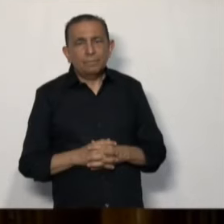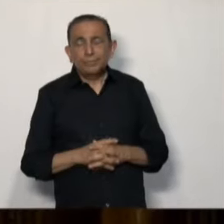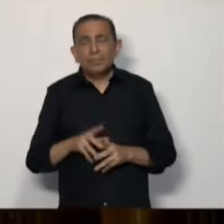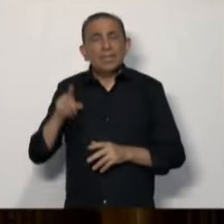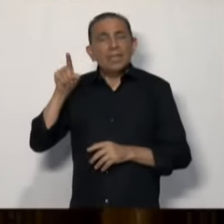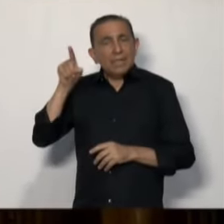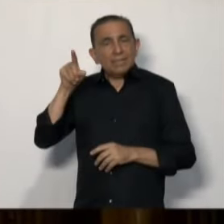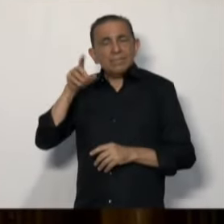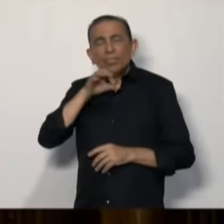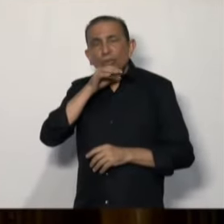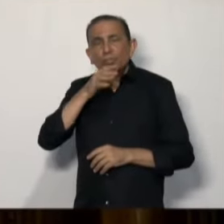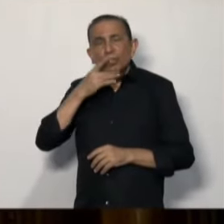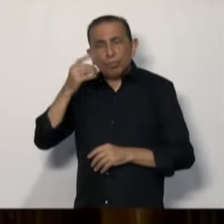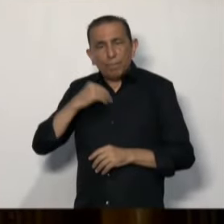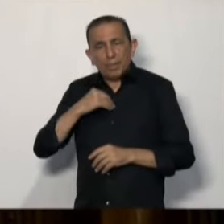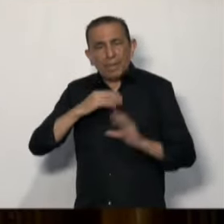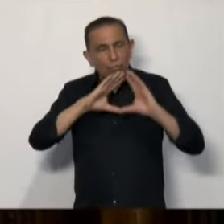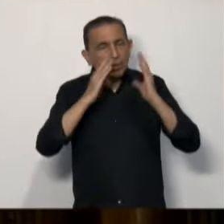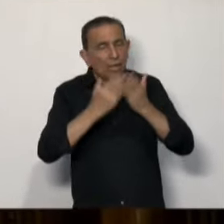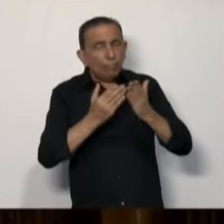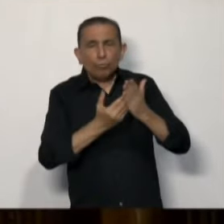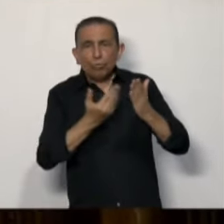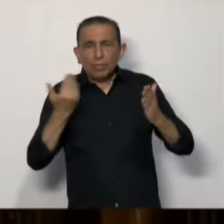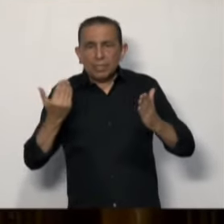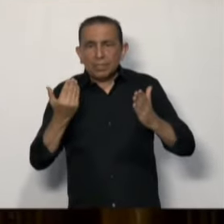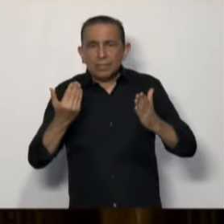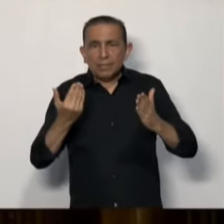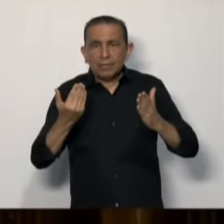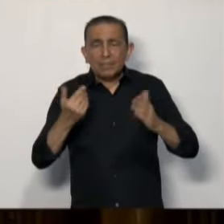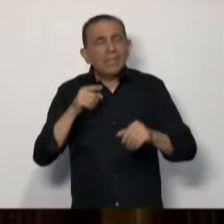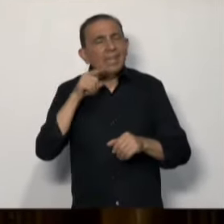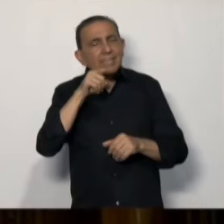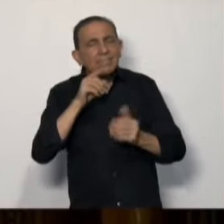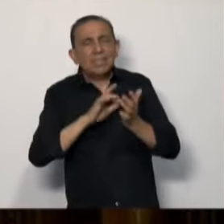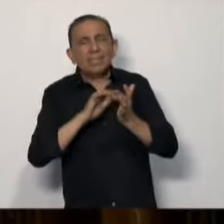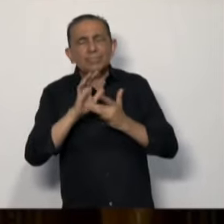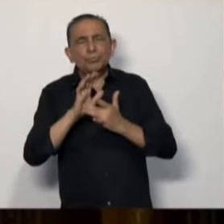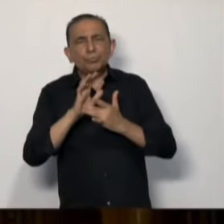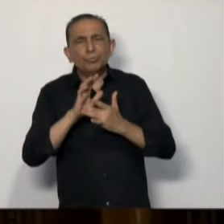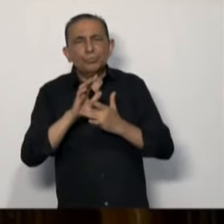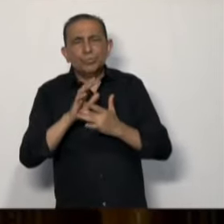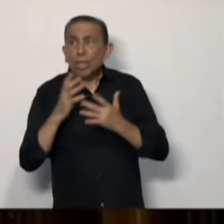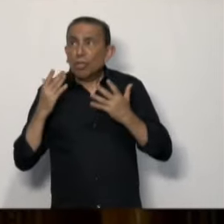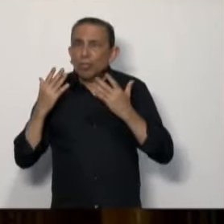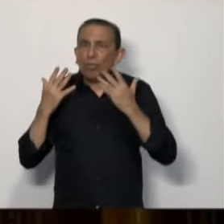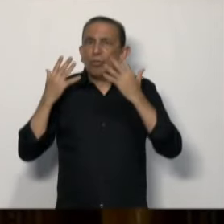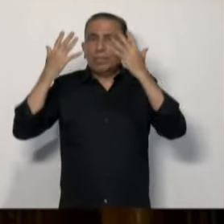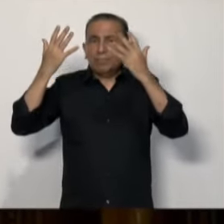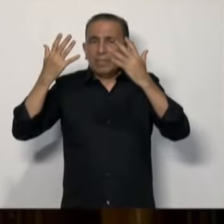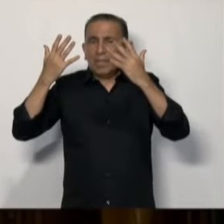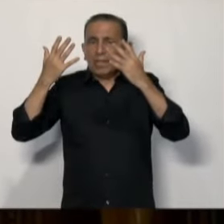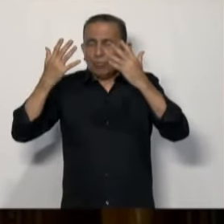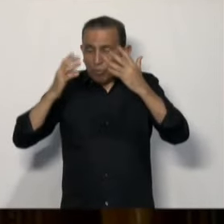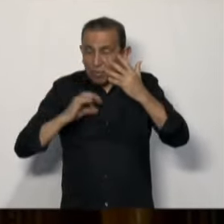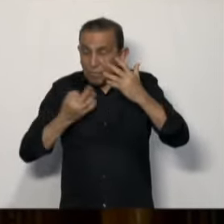Este es el Cordero de Dios que quita el pecado del mundo. Este es Jesús, que es glorificado entregando